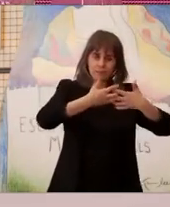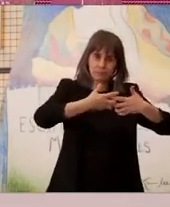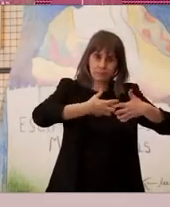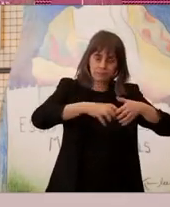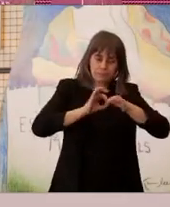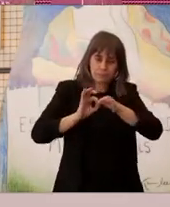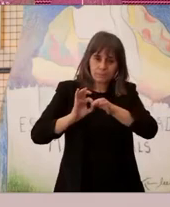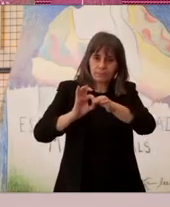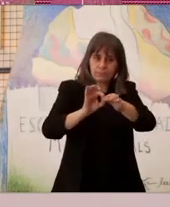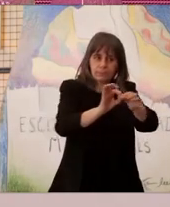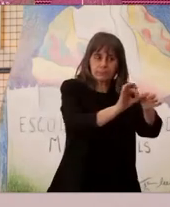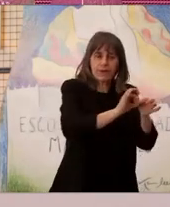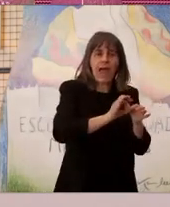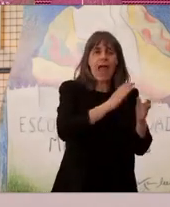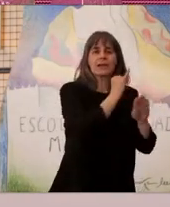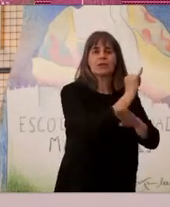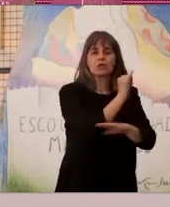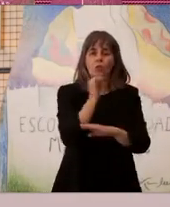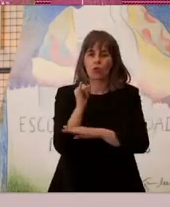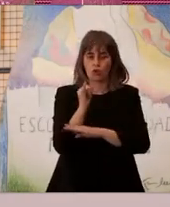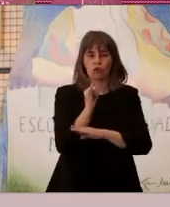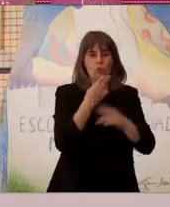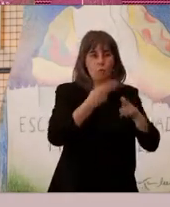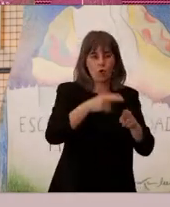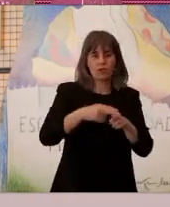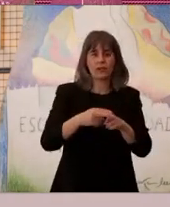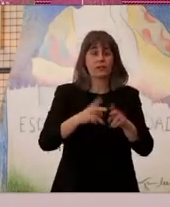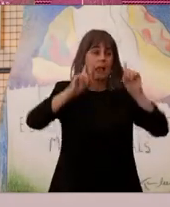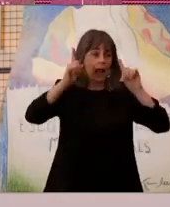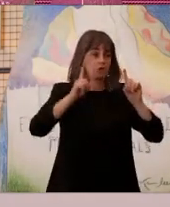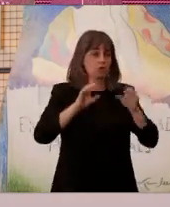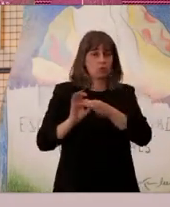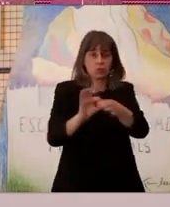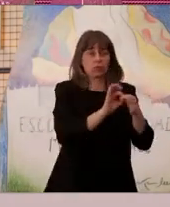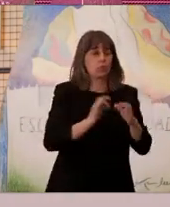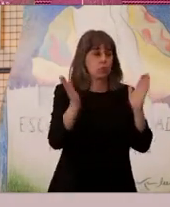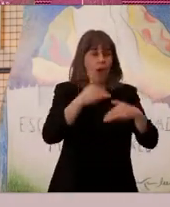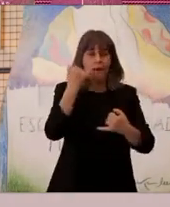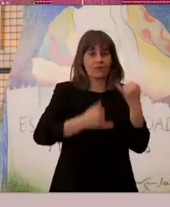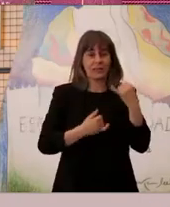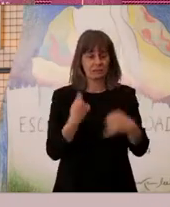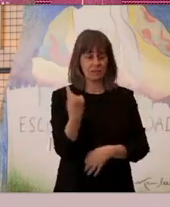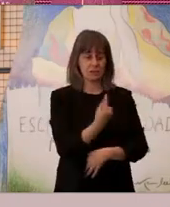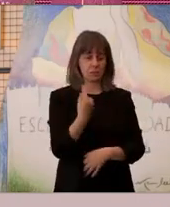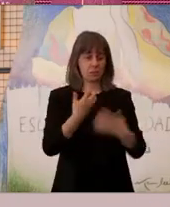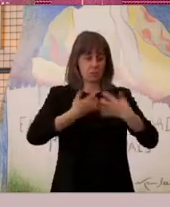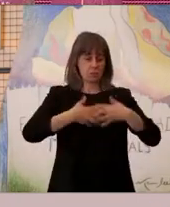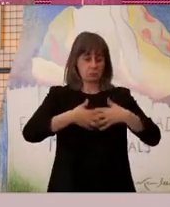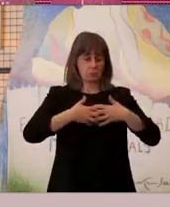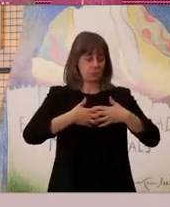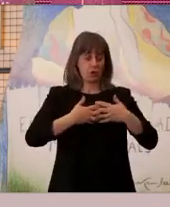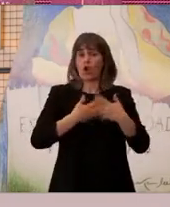las instituciones políticas es como un motor que rueda en el vacío y que por lo tanto puede rodar hasta